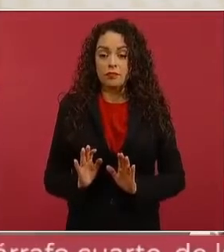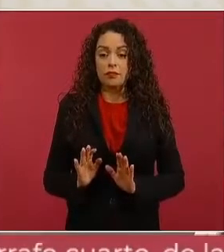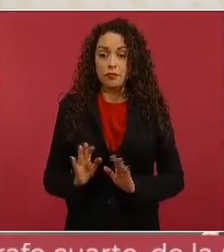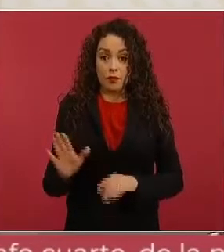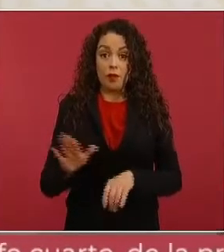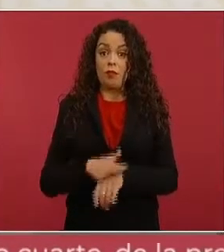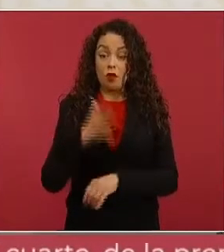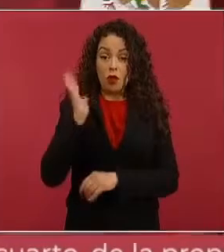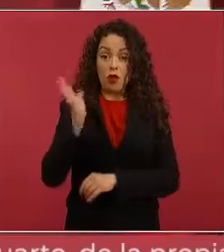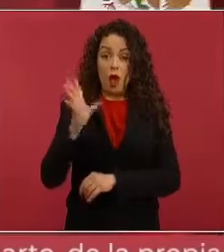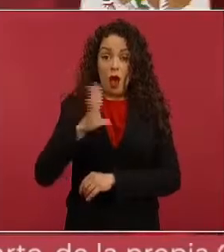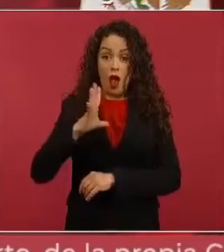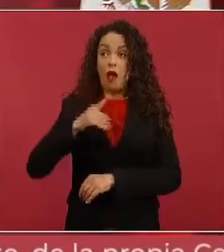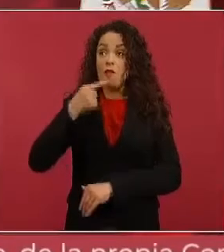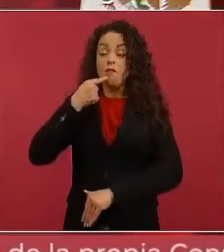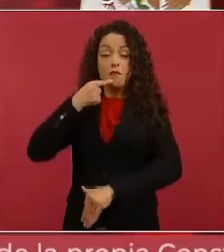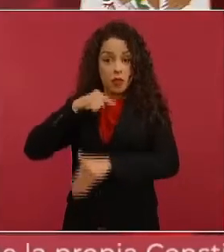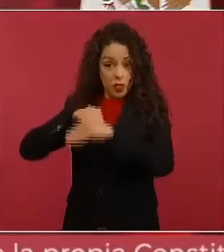denuncia,